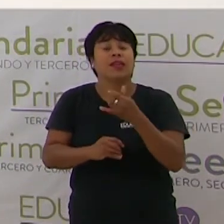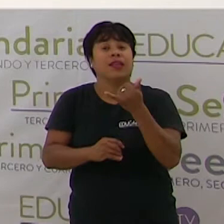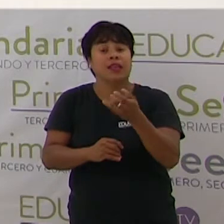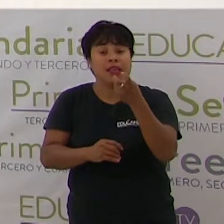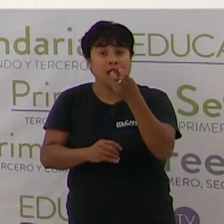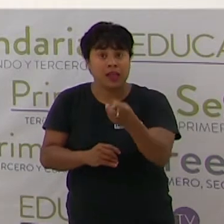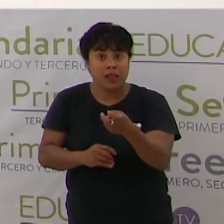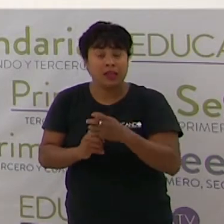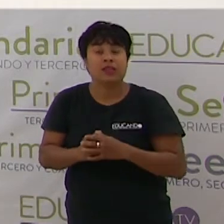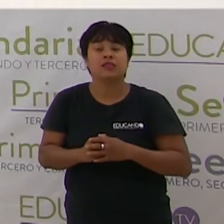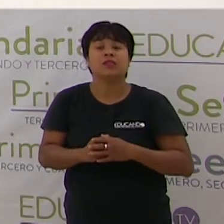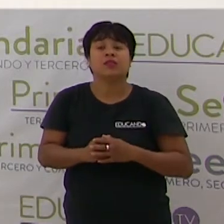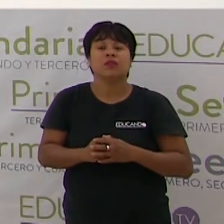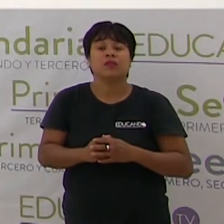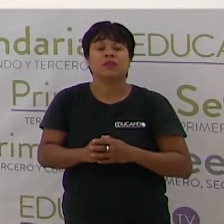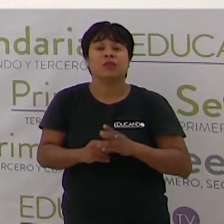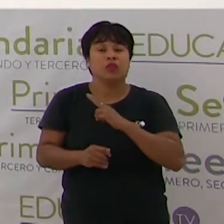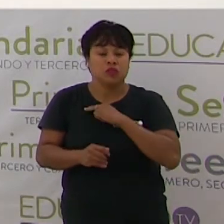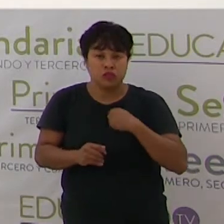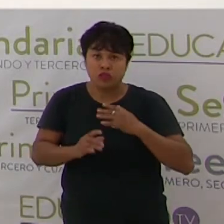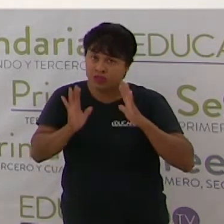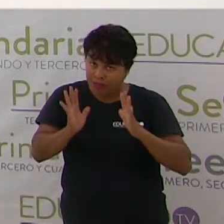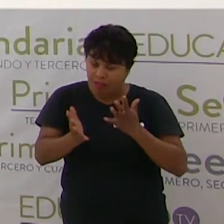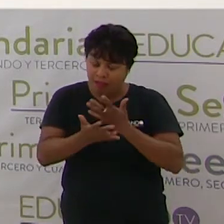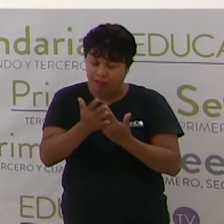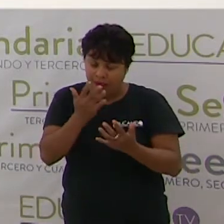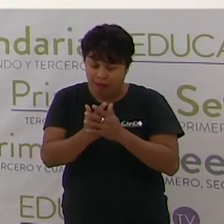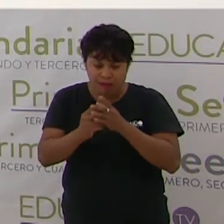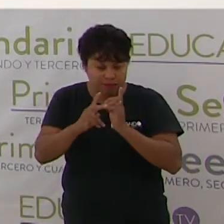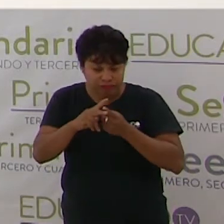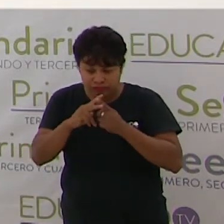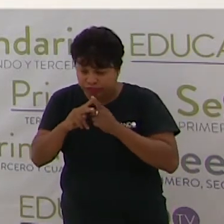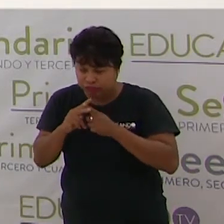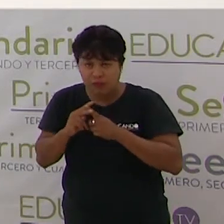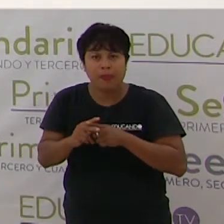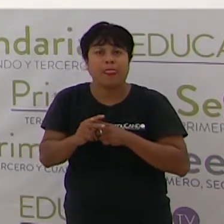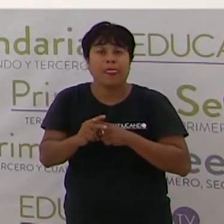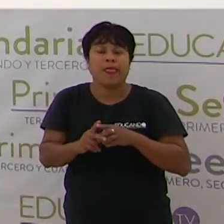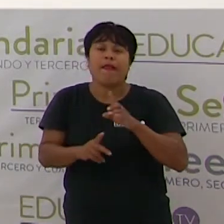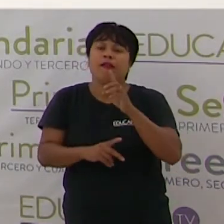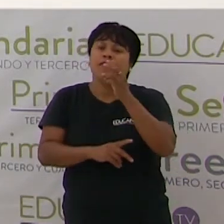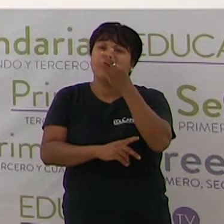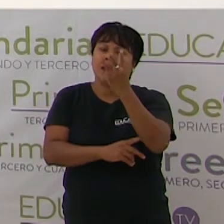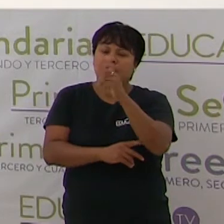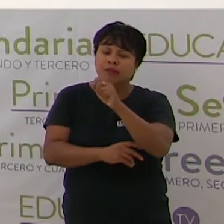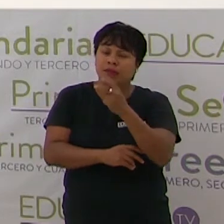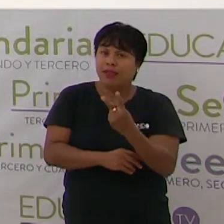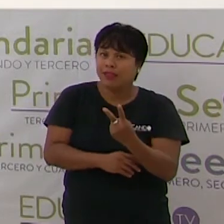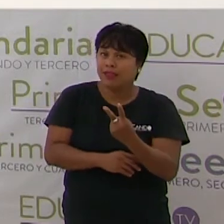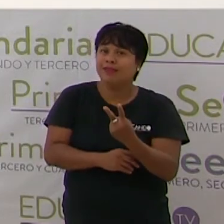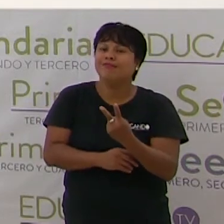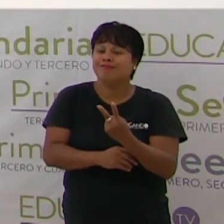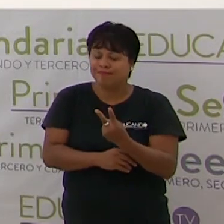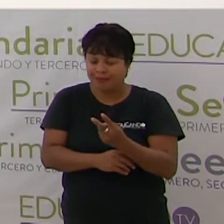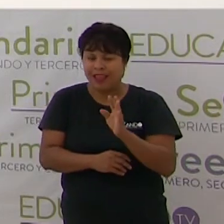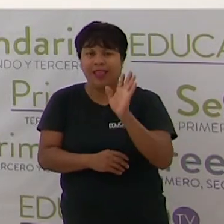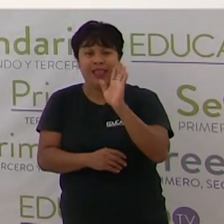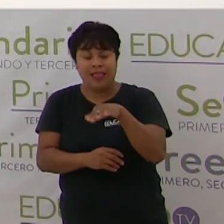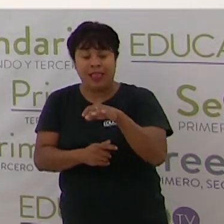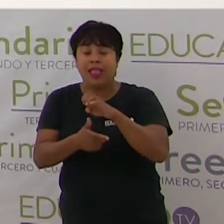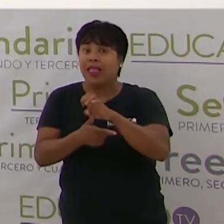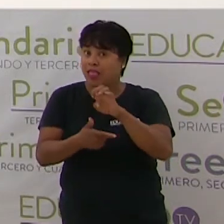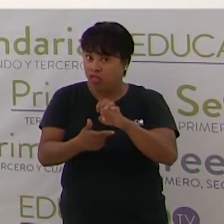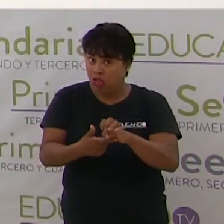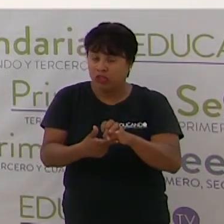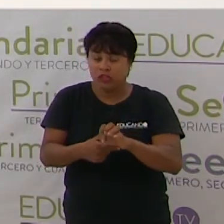esta relación ya la establecimos matemáticamente, que es 1.5 o 3 medios. Entonces sabemos que